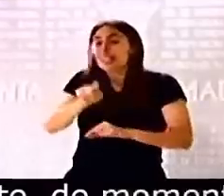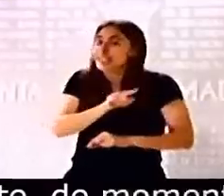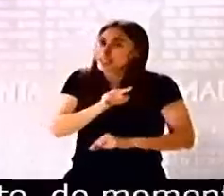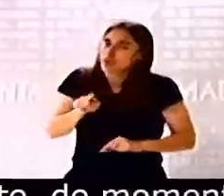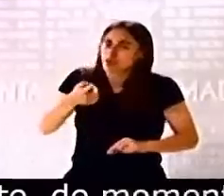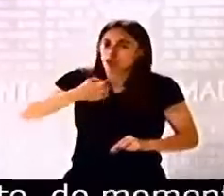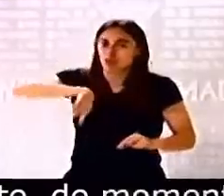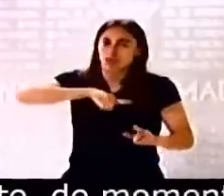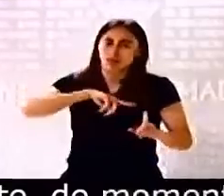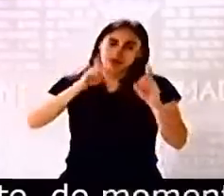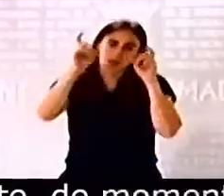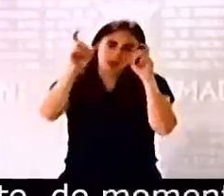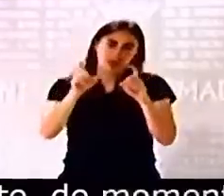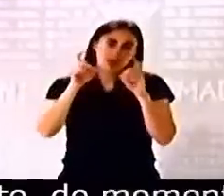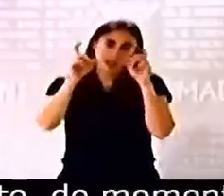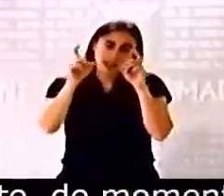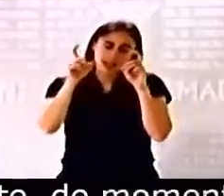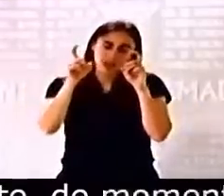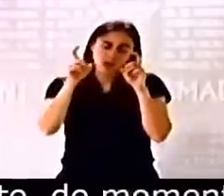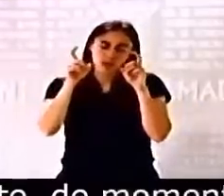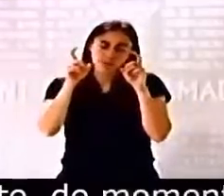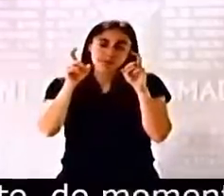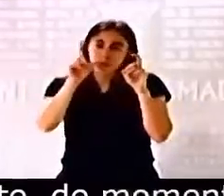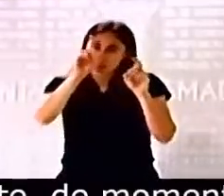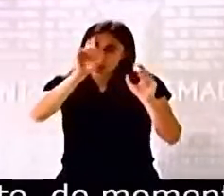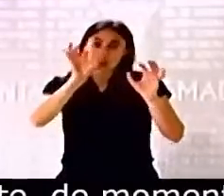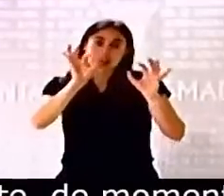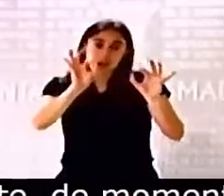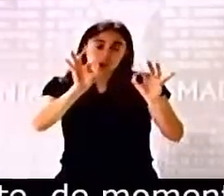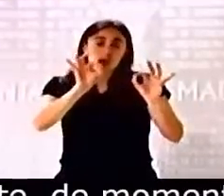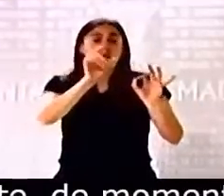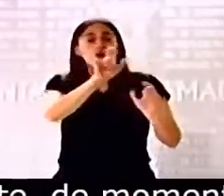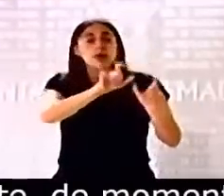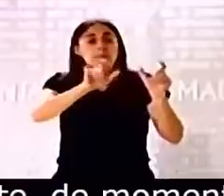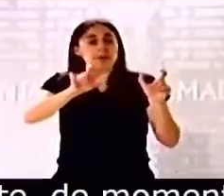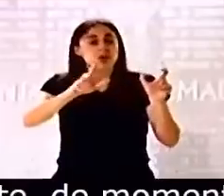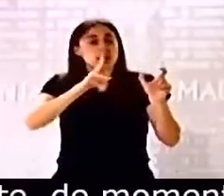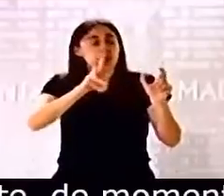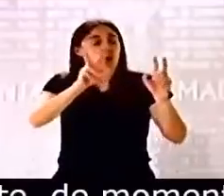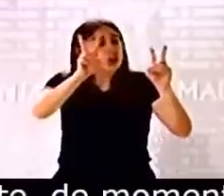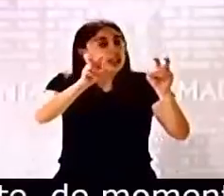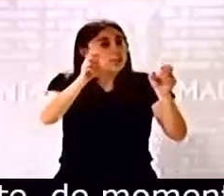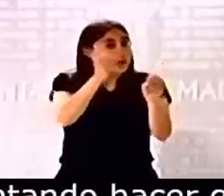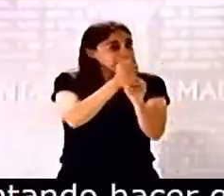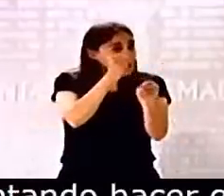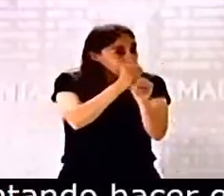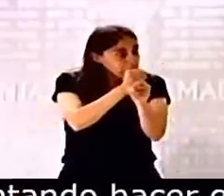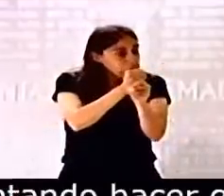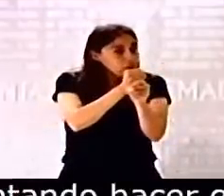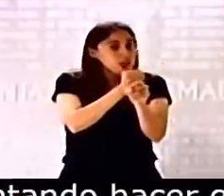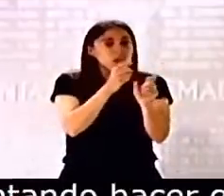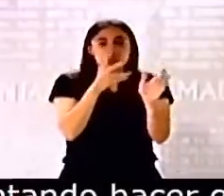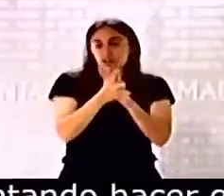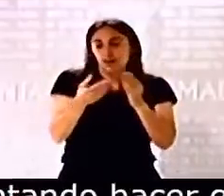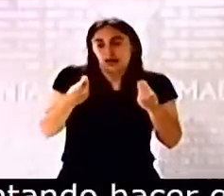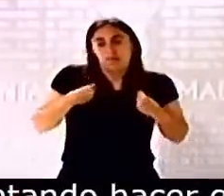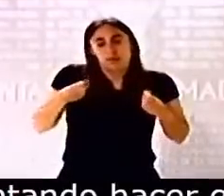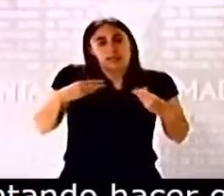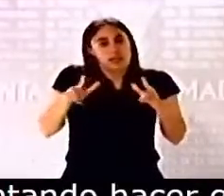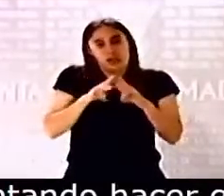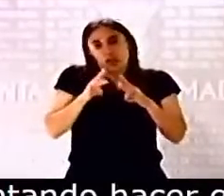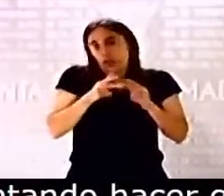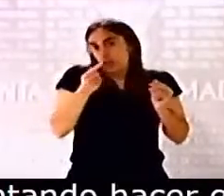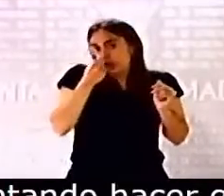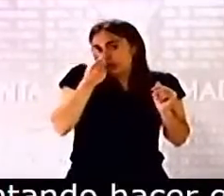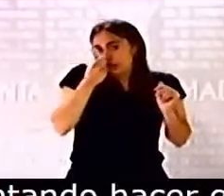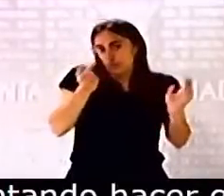hacer es que, evidentemente, estas personas, pues por razón de trabajo, tenían muy poco contacto, muy poca vida social, o tienen